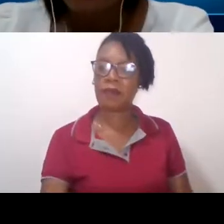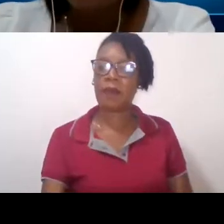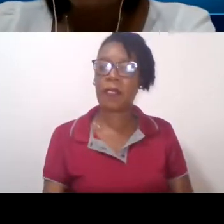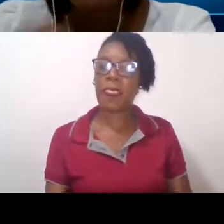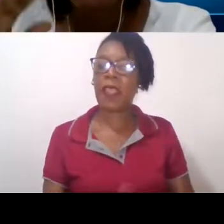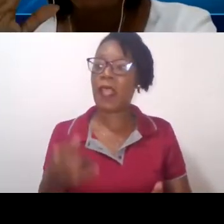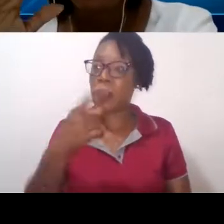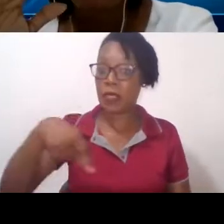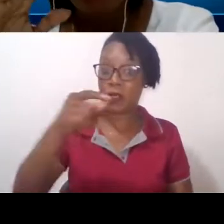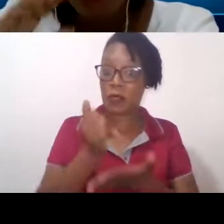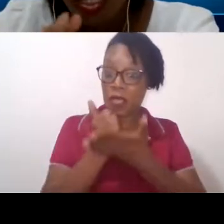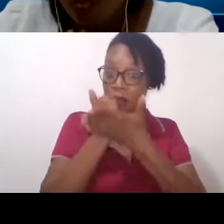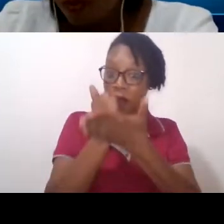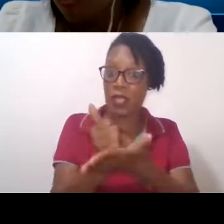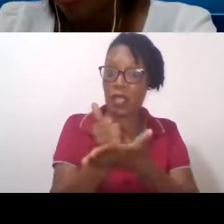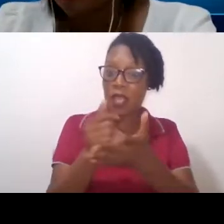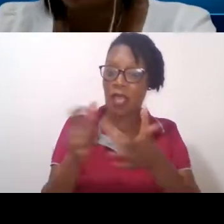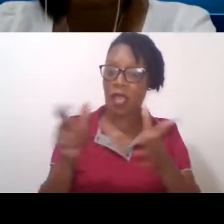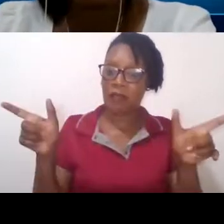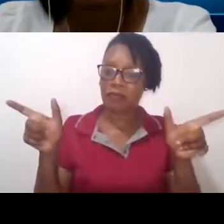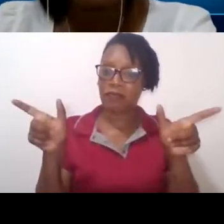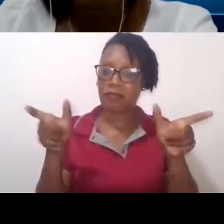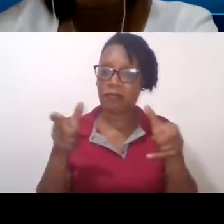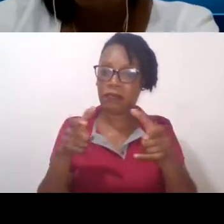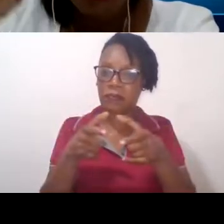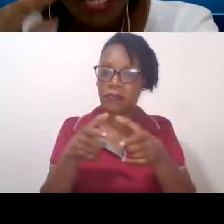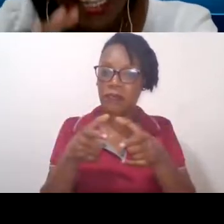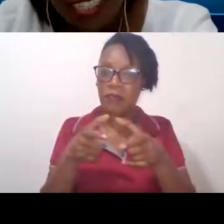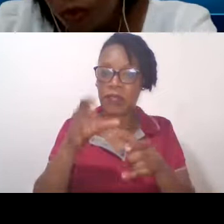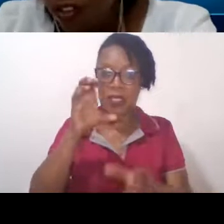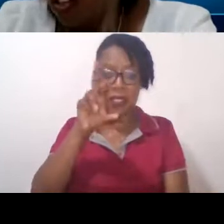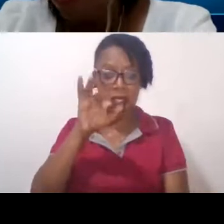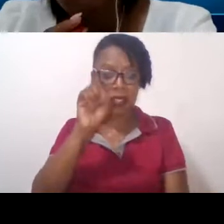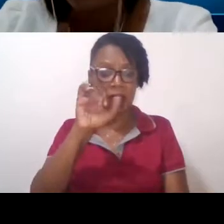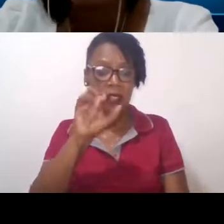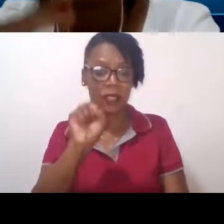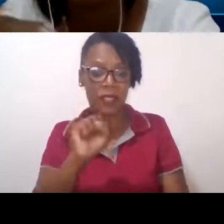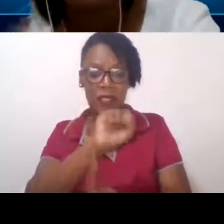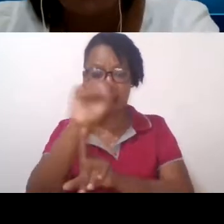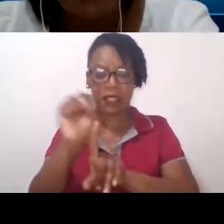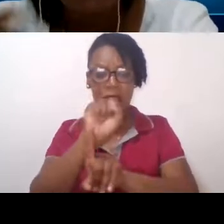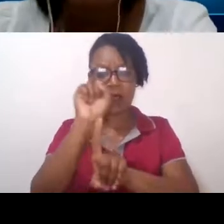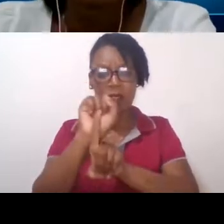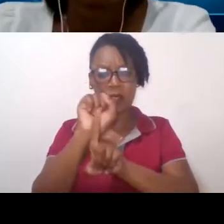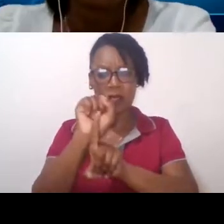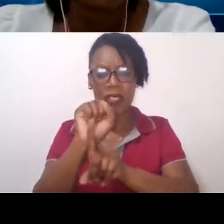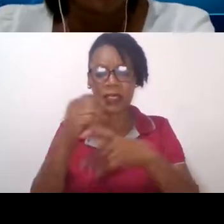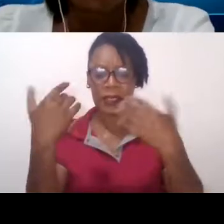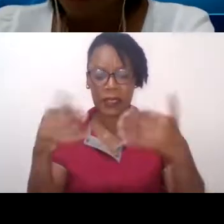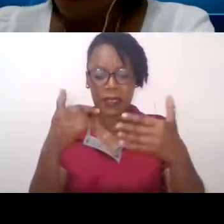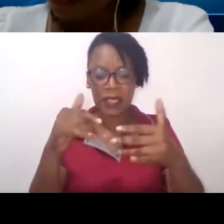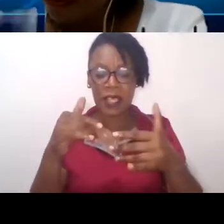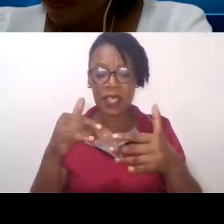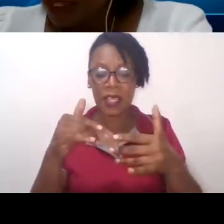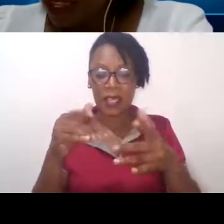a reducir un poco las crisis, reducir aquellas situaciones que desencadenan crisis